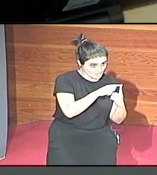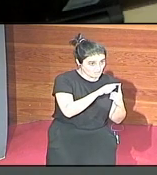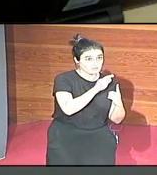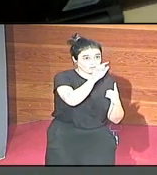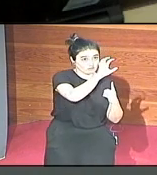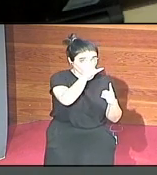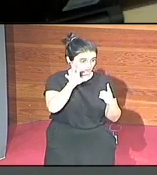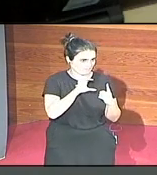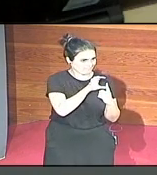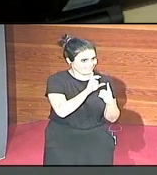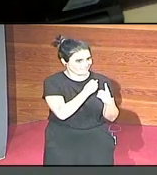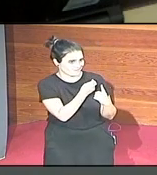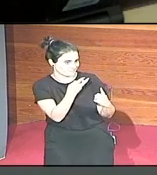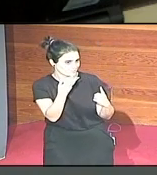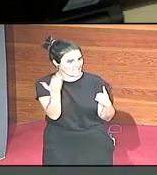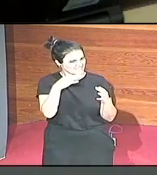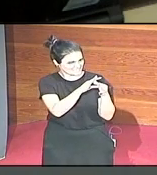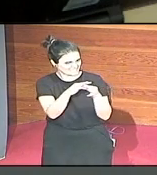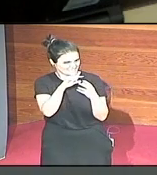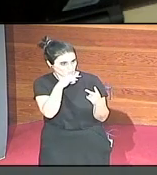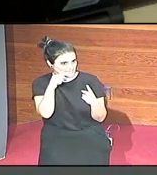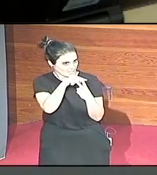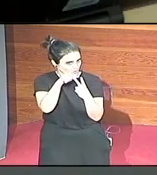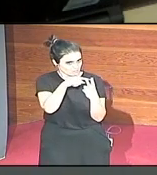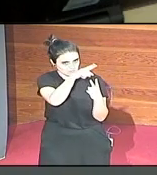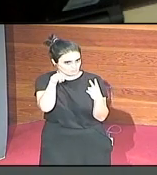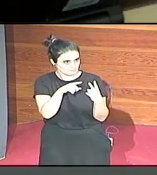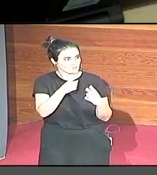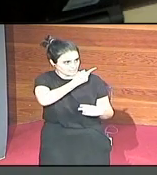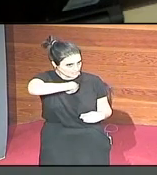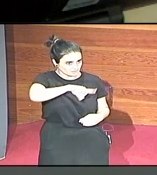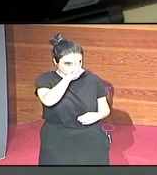vecinos exsoviéticos, sino también para todos nosotros.